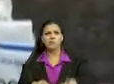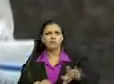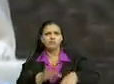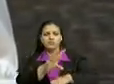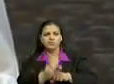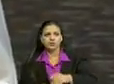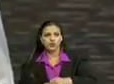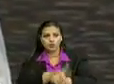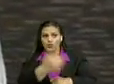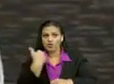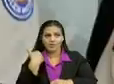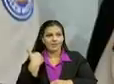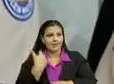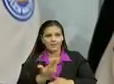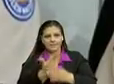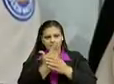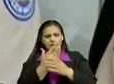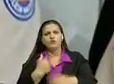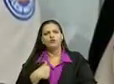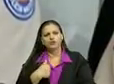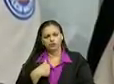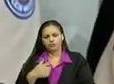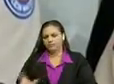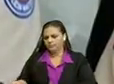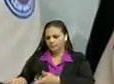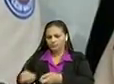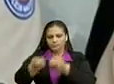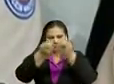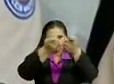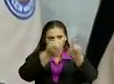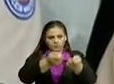armas eran almacenadas y a su vez eran